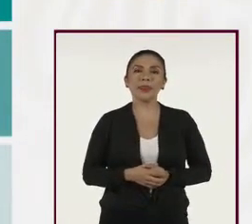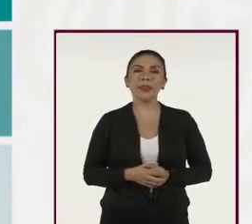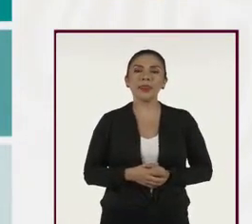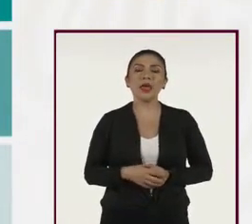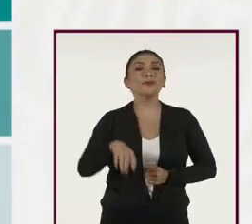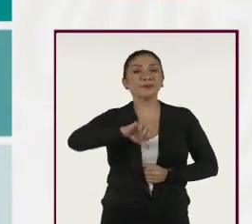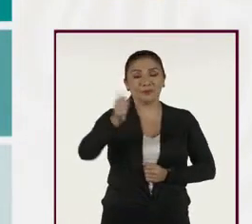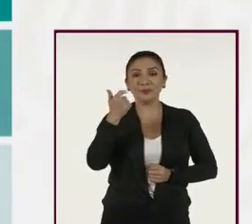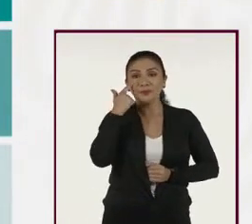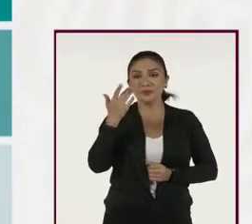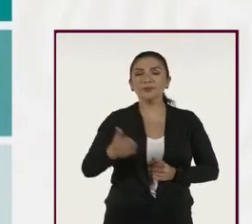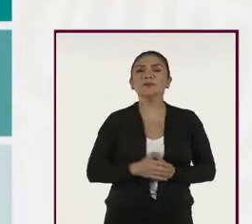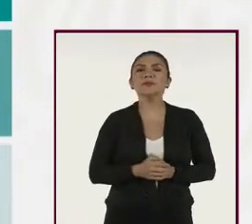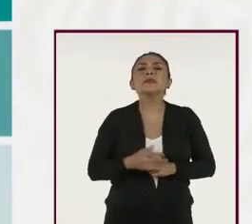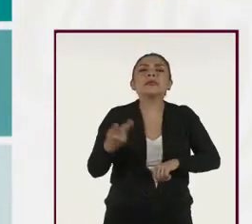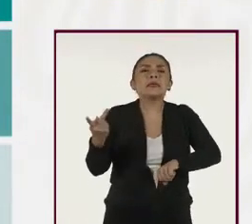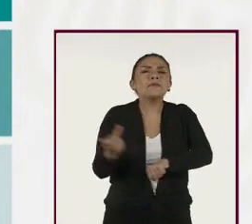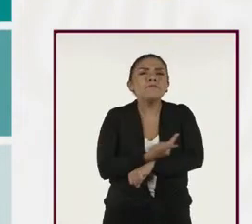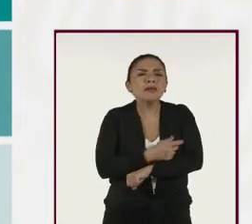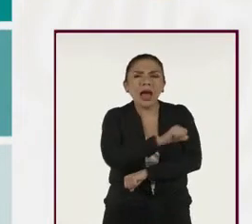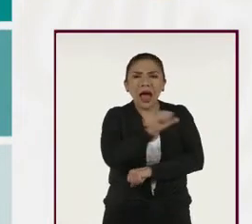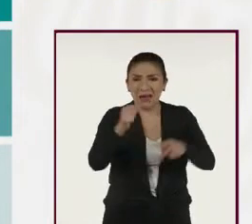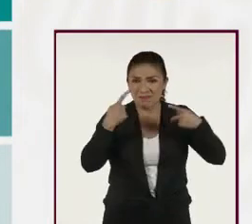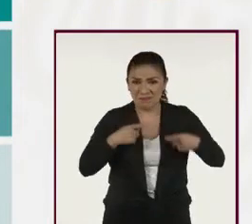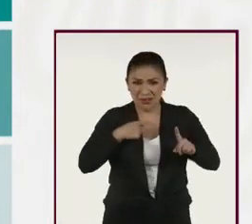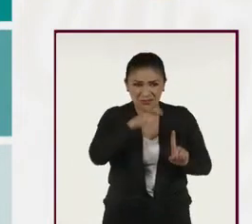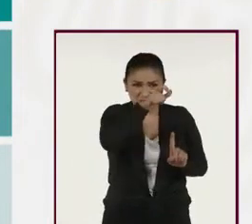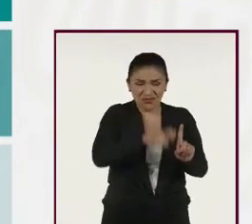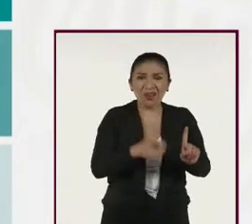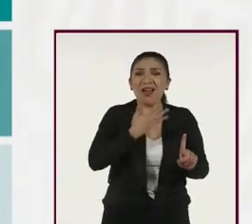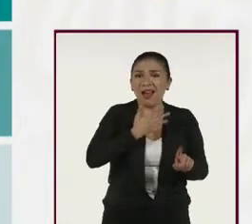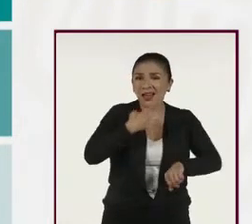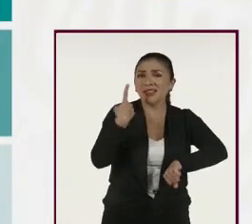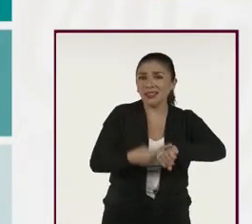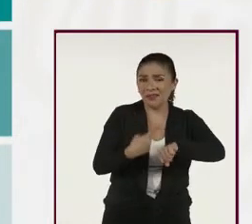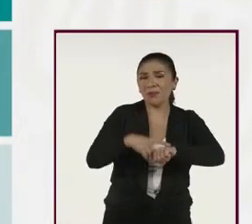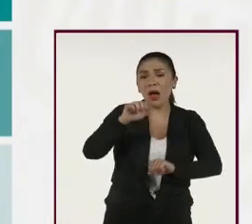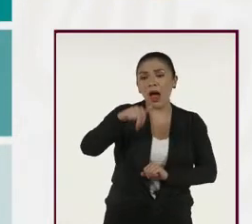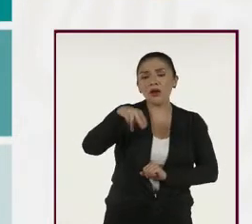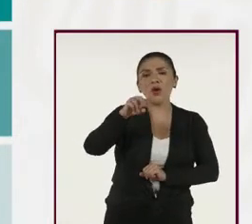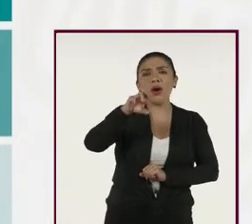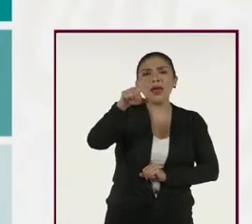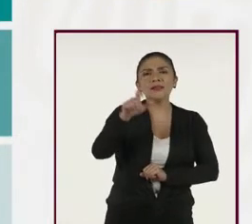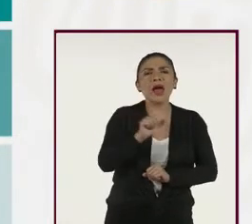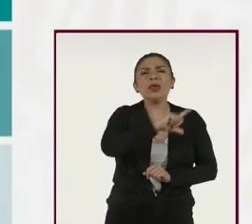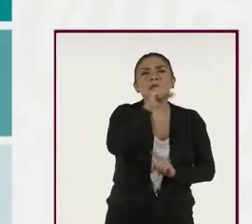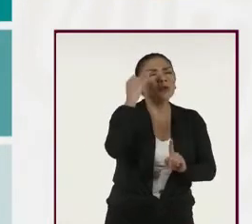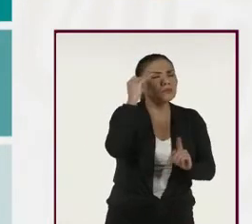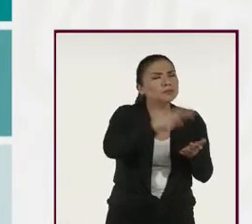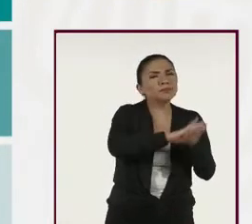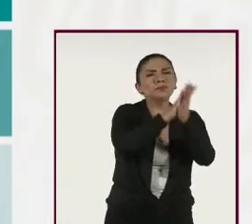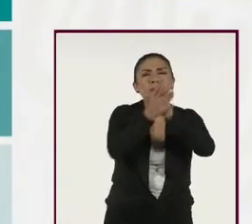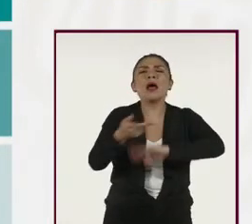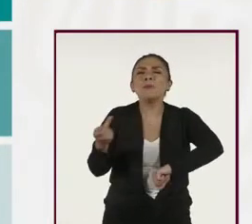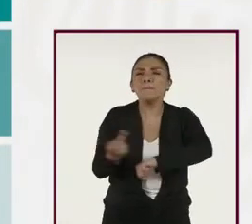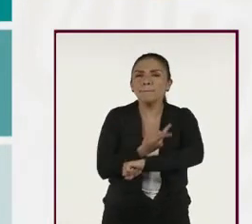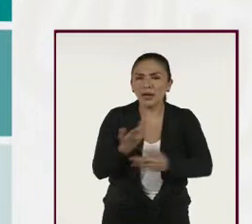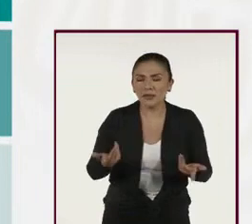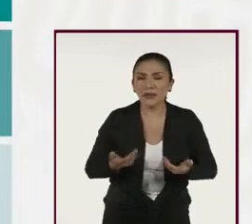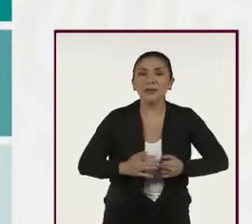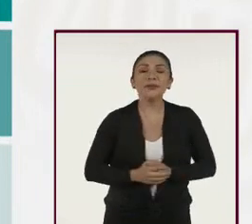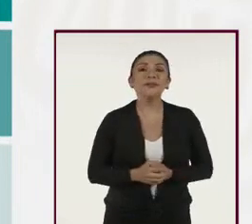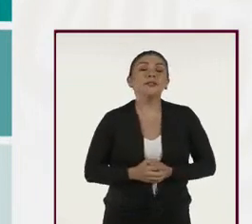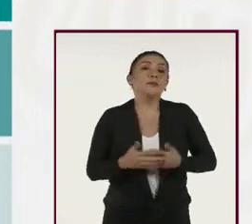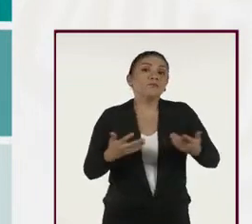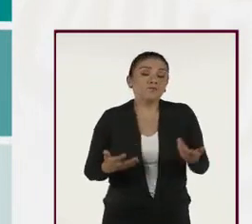vamos a poder observar qué sucede con estos pacientes que presentan anorexia nerviosa. Bueno, hablábamos que